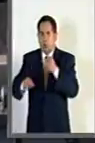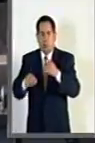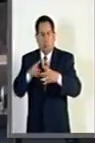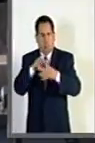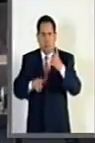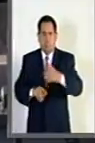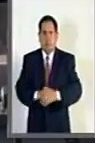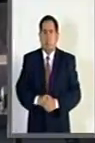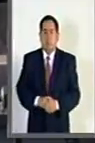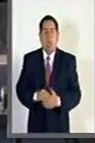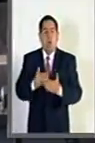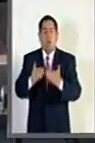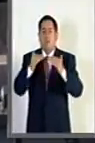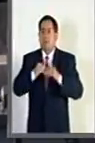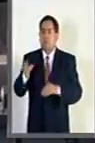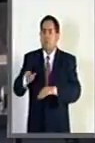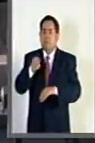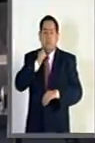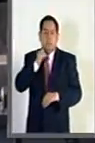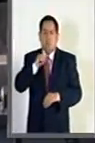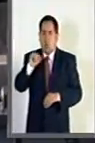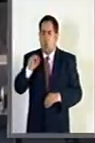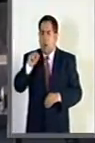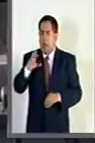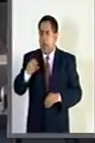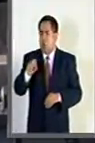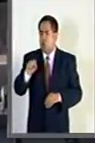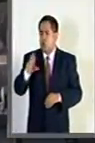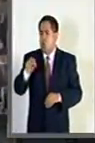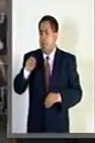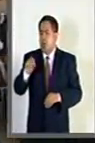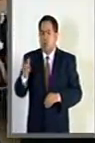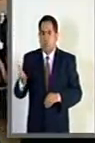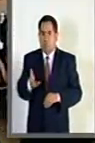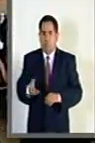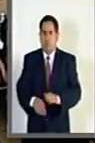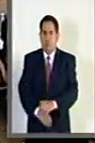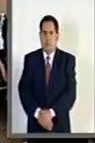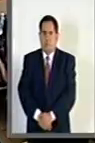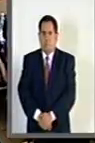discusión. Se concede el uso de la palabra al senador Juan Carlos Romero Hicks.